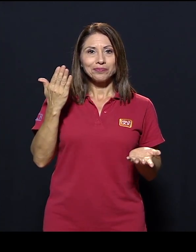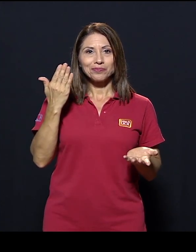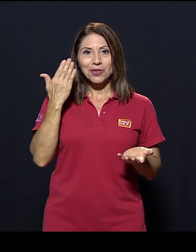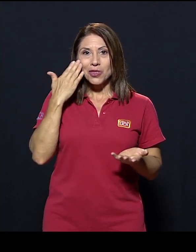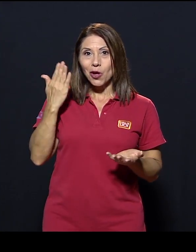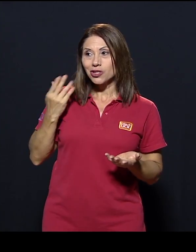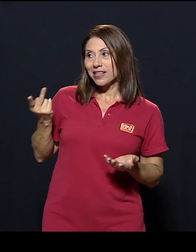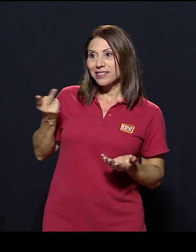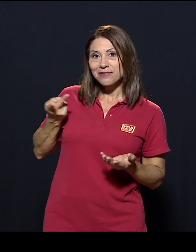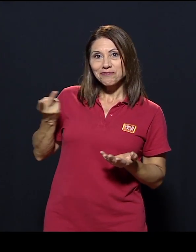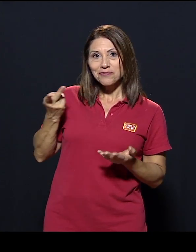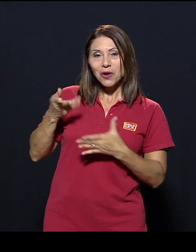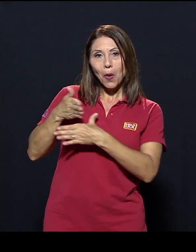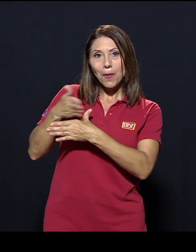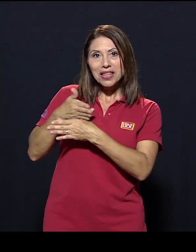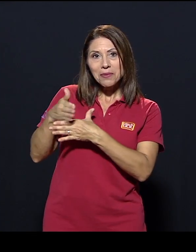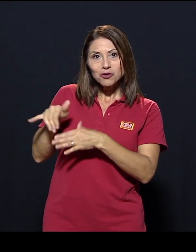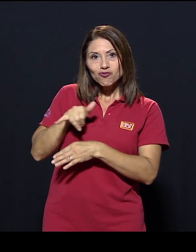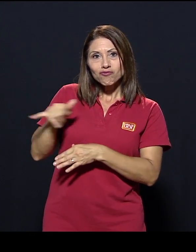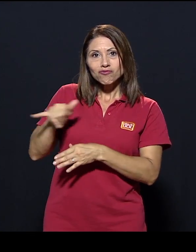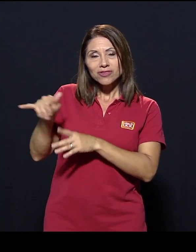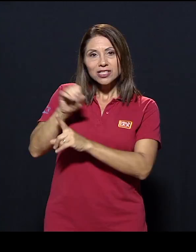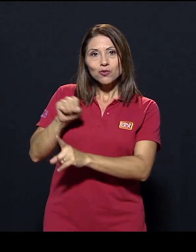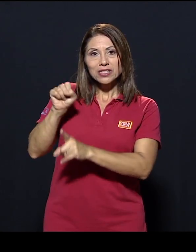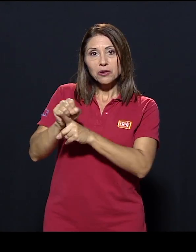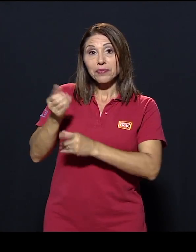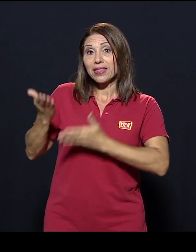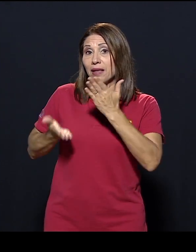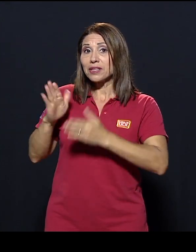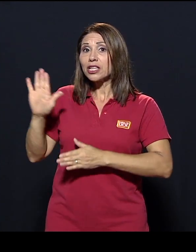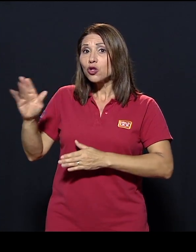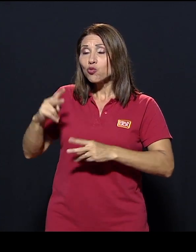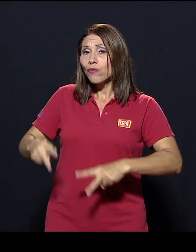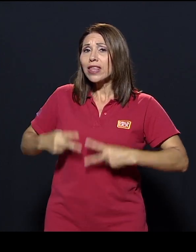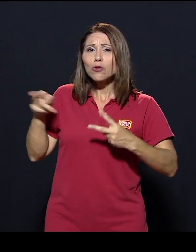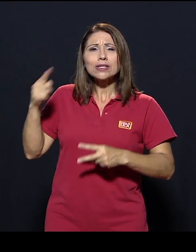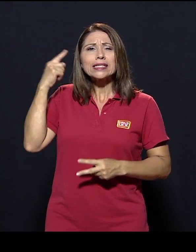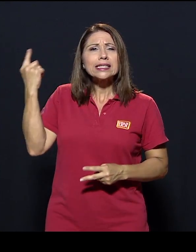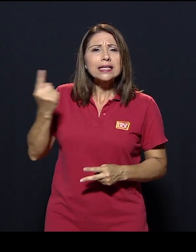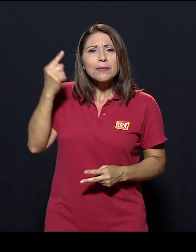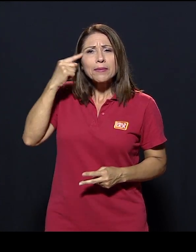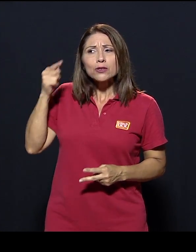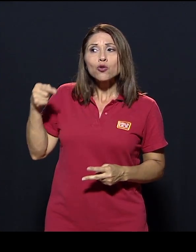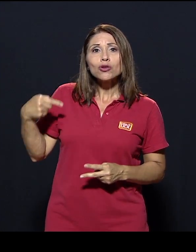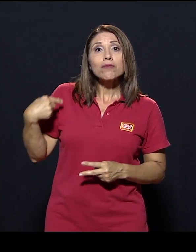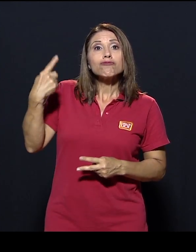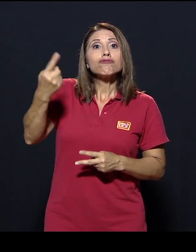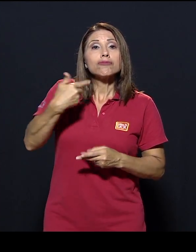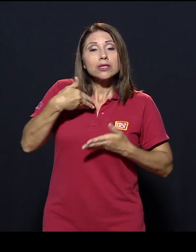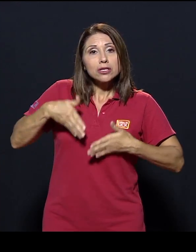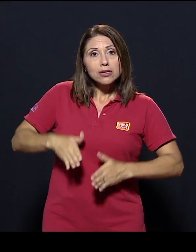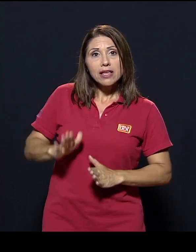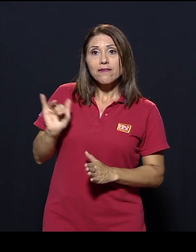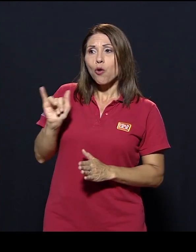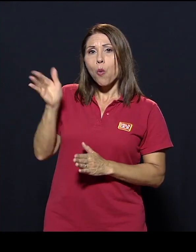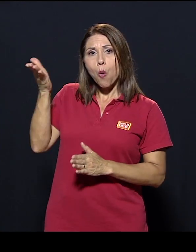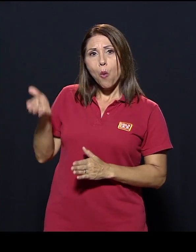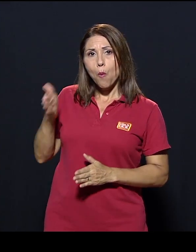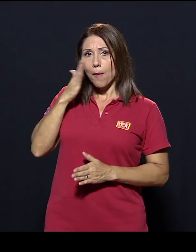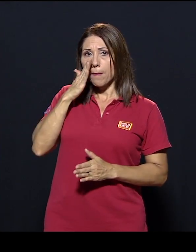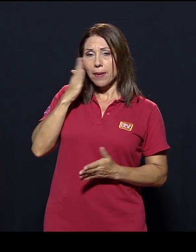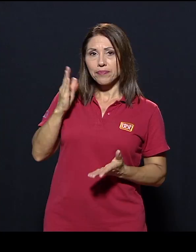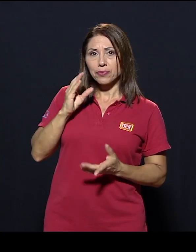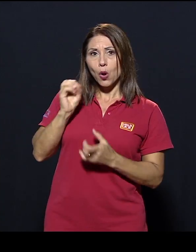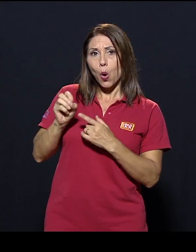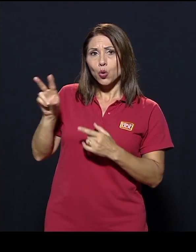si compartimos esa situación en la que, digamos, en tu vida siempre pensaste que ibas a ser mamá o no. Yo